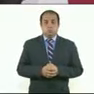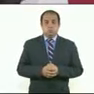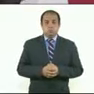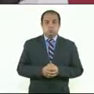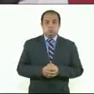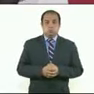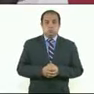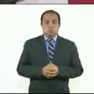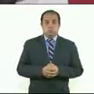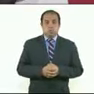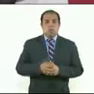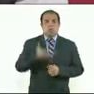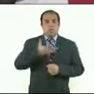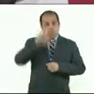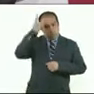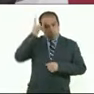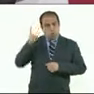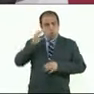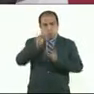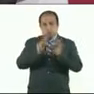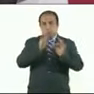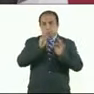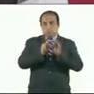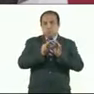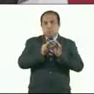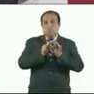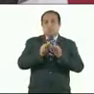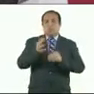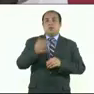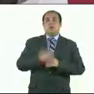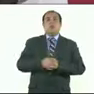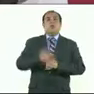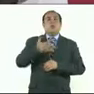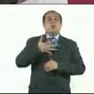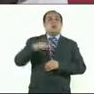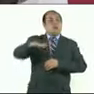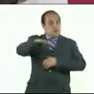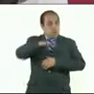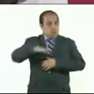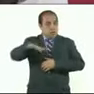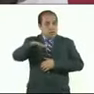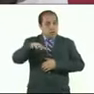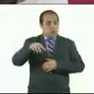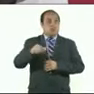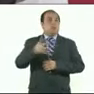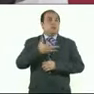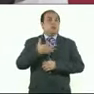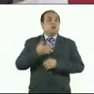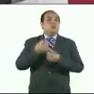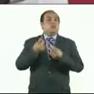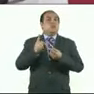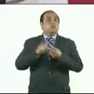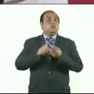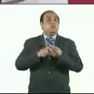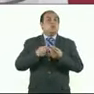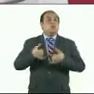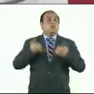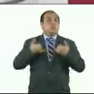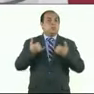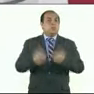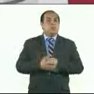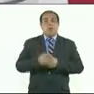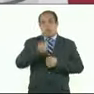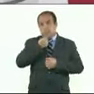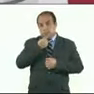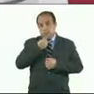tenía el diagnóstico muy puntual de lo que es esta, de lo que tiene esta zona, de dónde tenemos a los jóvenes, de dónde tenemos a los